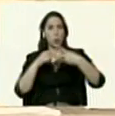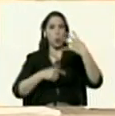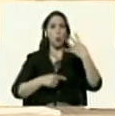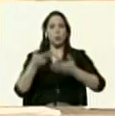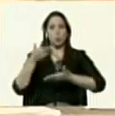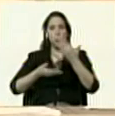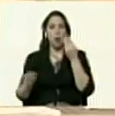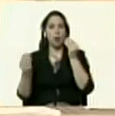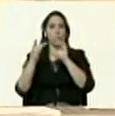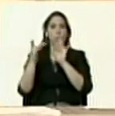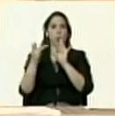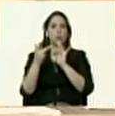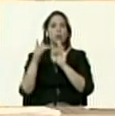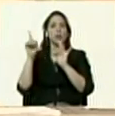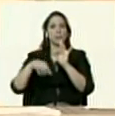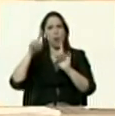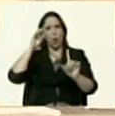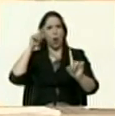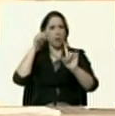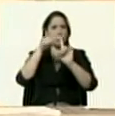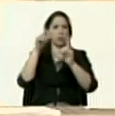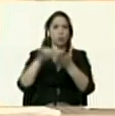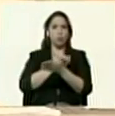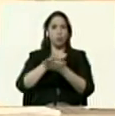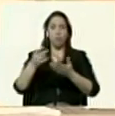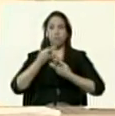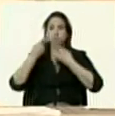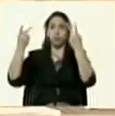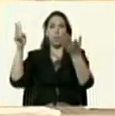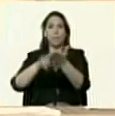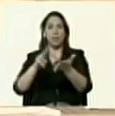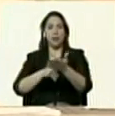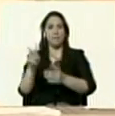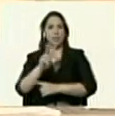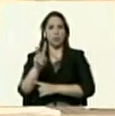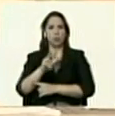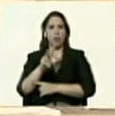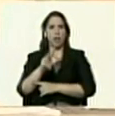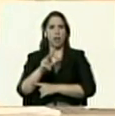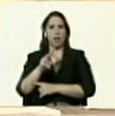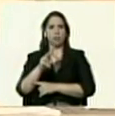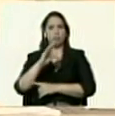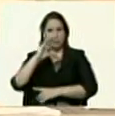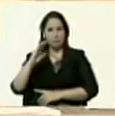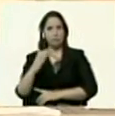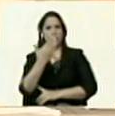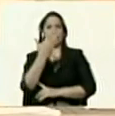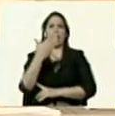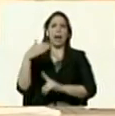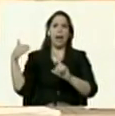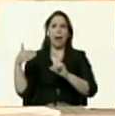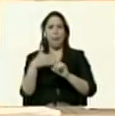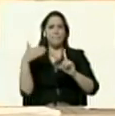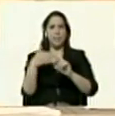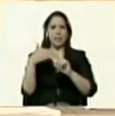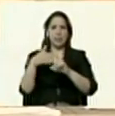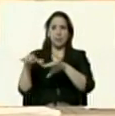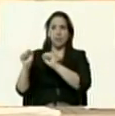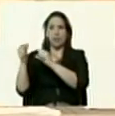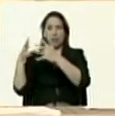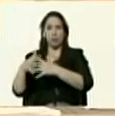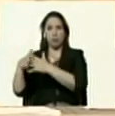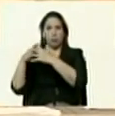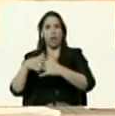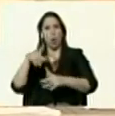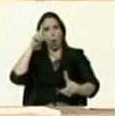Y los objetivos de Nueva York quedaron muy claros: llevar la verdad de Venezuela, enfrentar las amenazas del imperialismo, y lo logramos. Y los